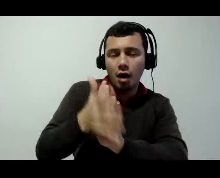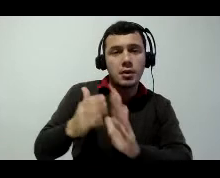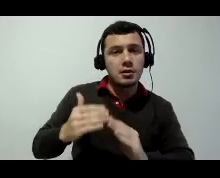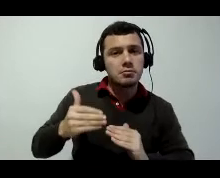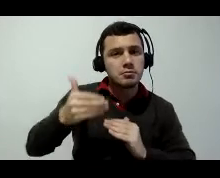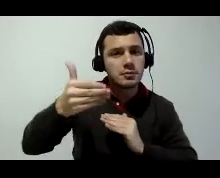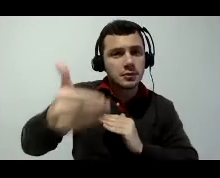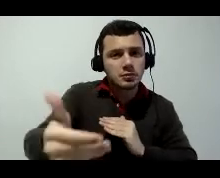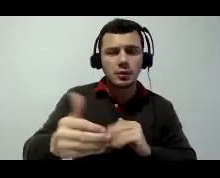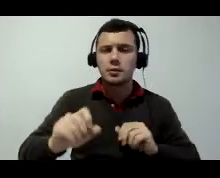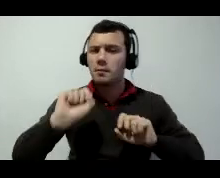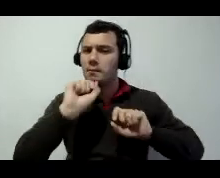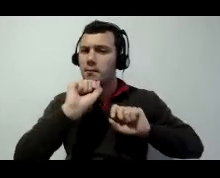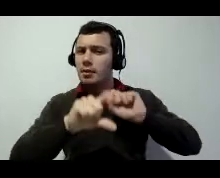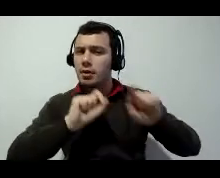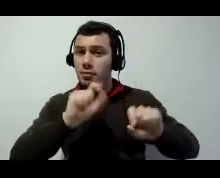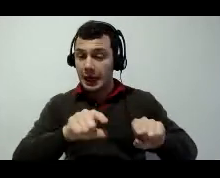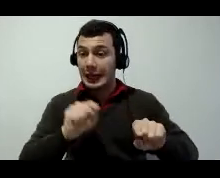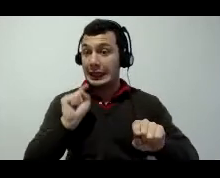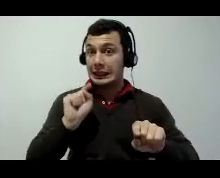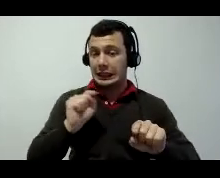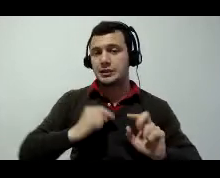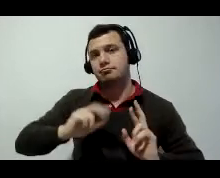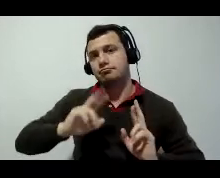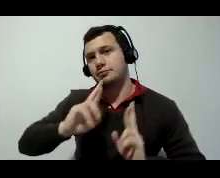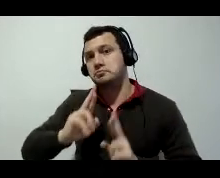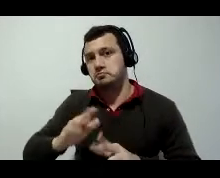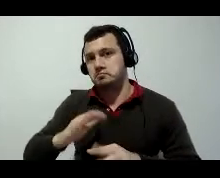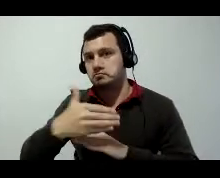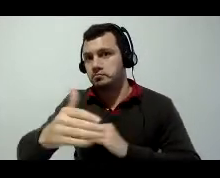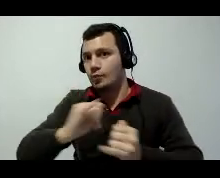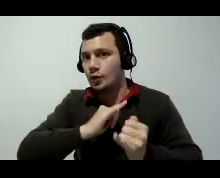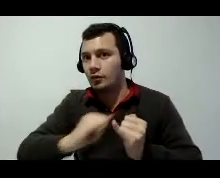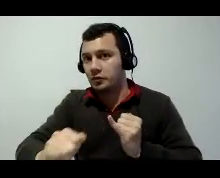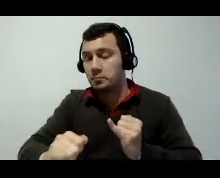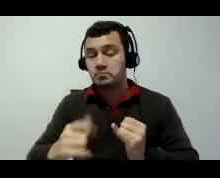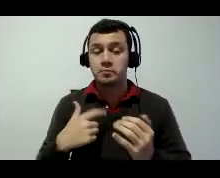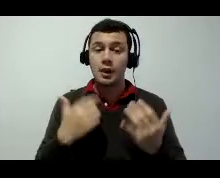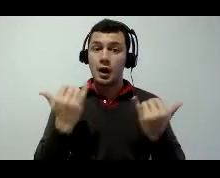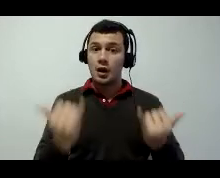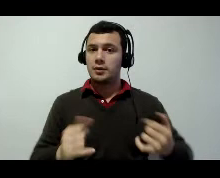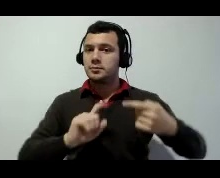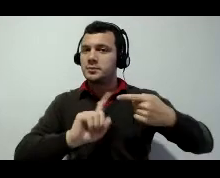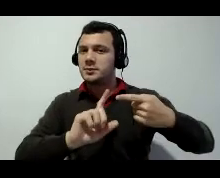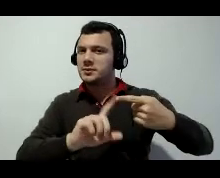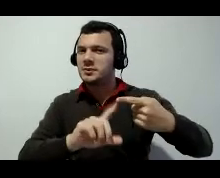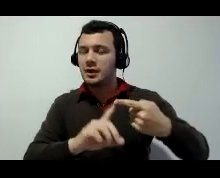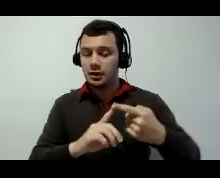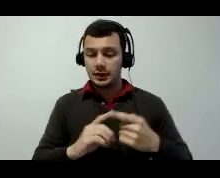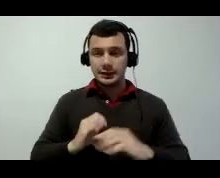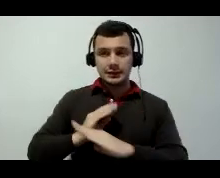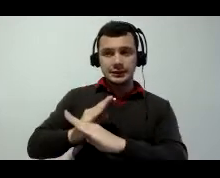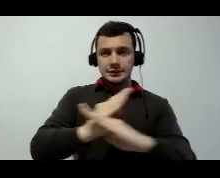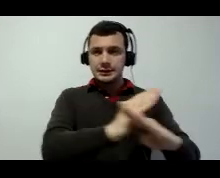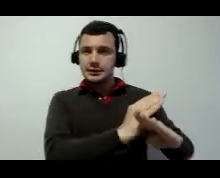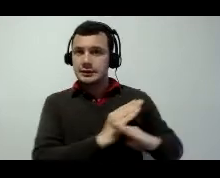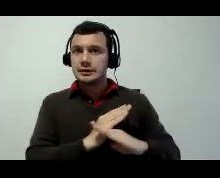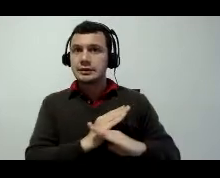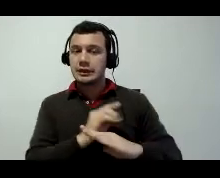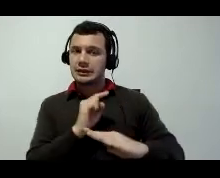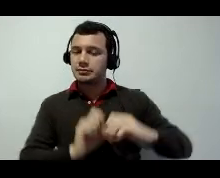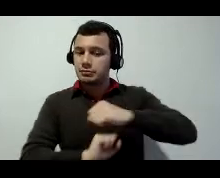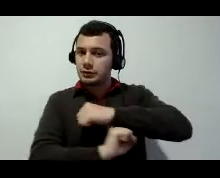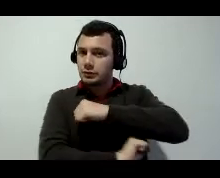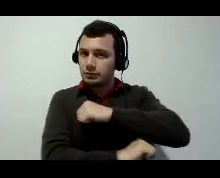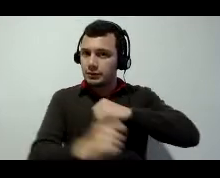contenido técnico que vamos a revisar está relacionado primero con los pilares de prevención, segundo con el consenso que salió del